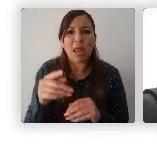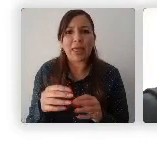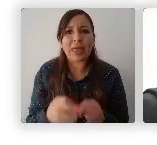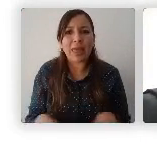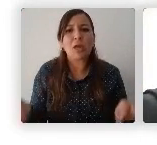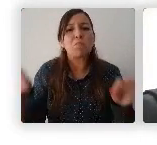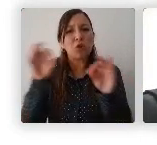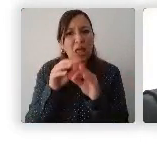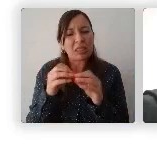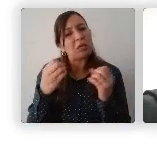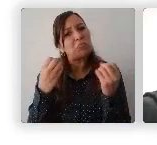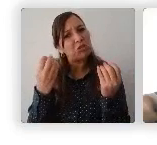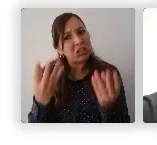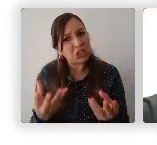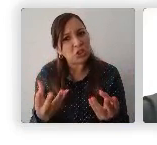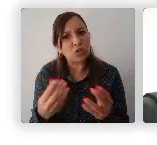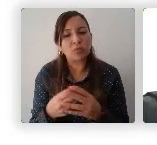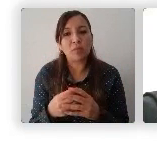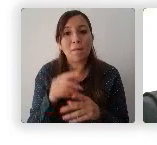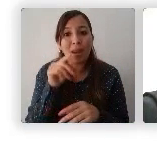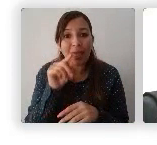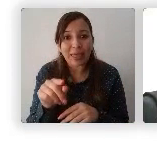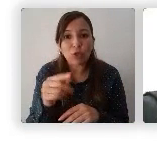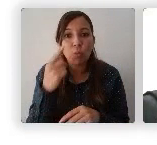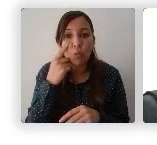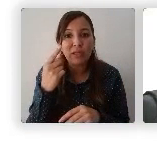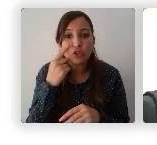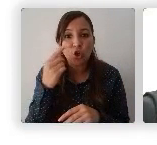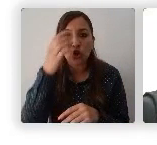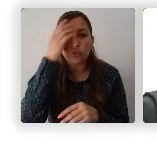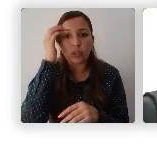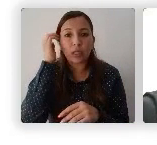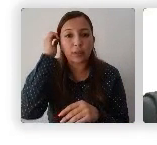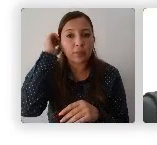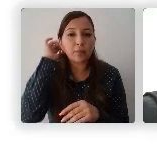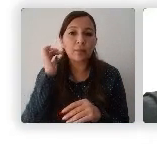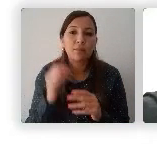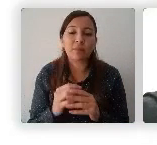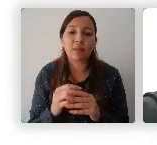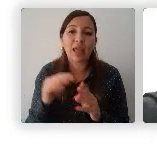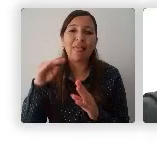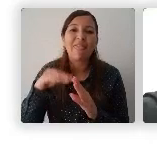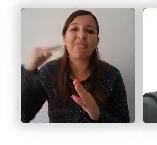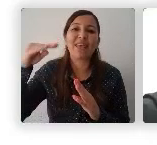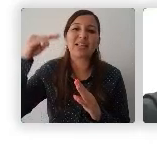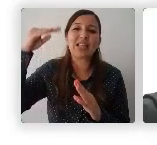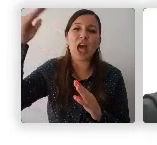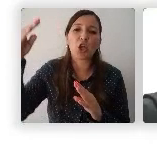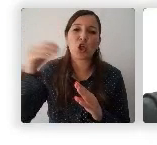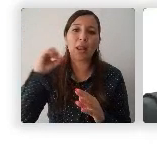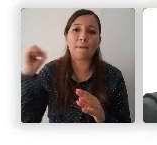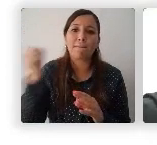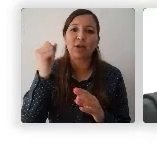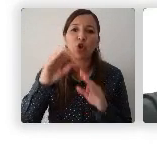bastante interesante, de autorrealización, de trascendencia, ¿no? De inmersión, de impacto global, ¿no? Pero hay que tener